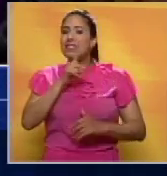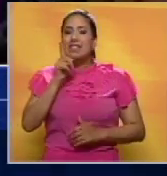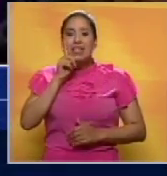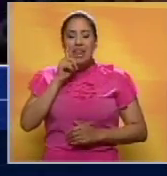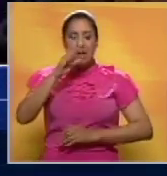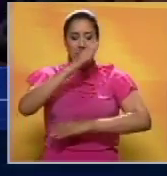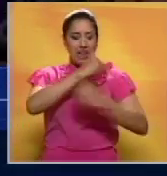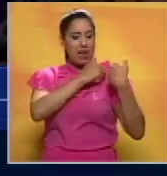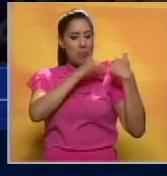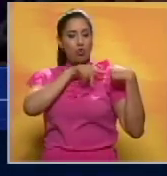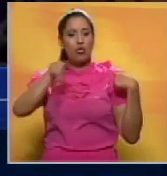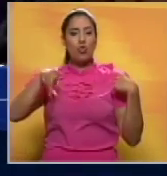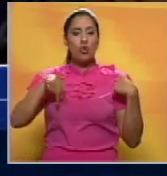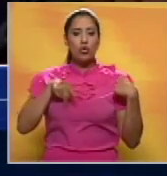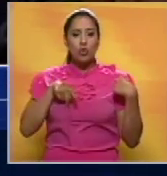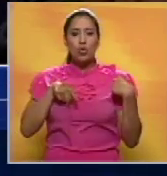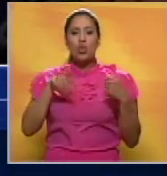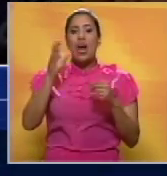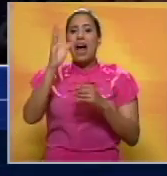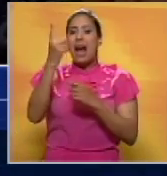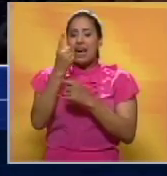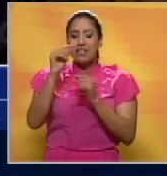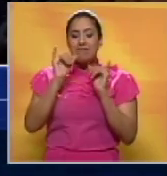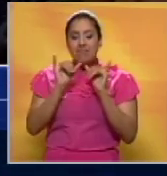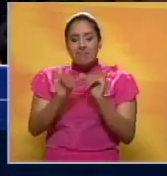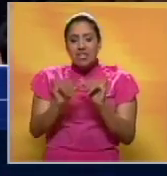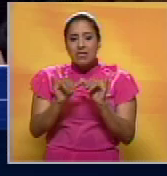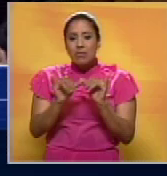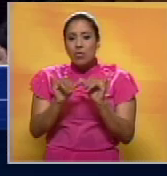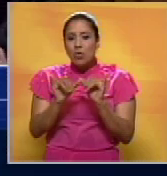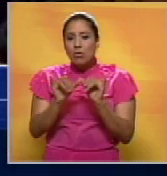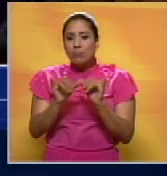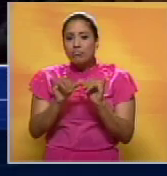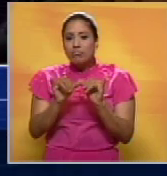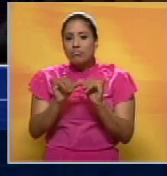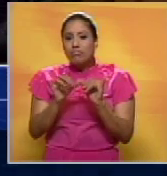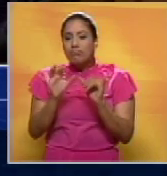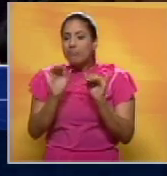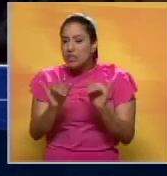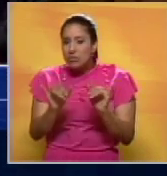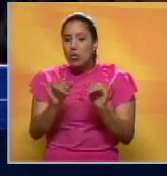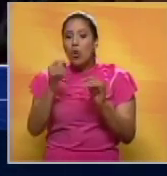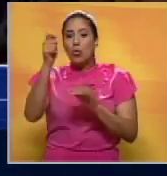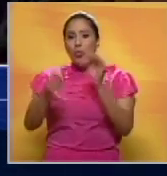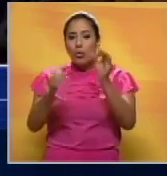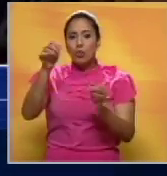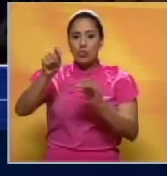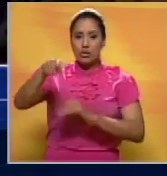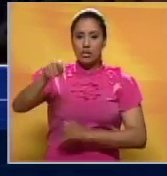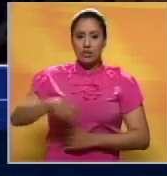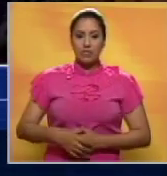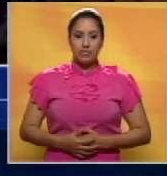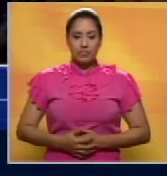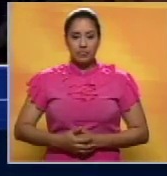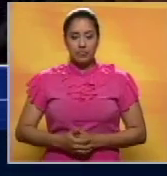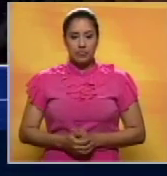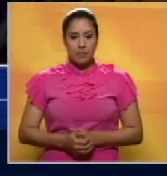y de las atribuciones conferidas en el mismo en este Tribunal Supremo de Justicia.